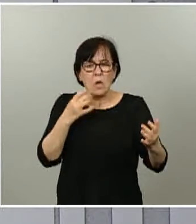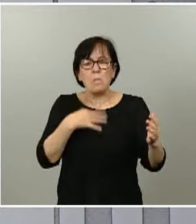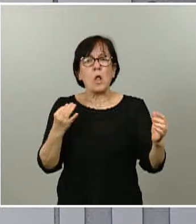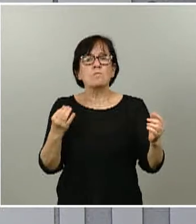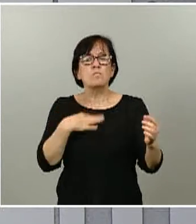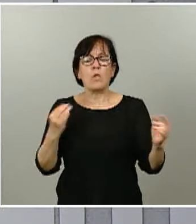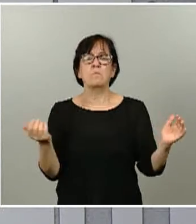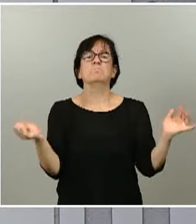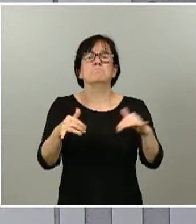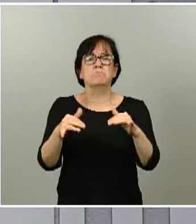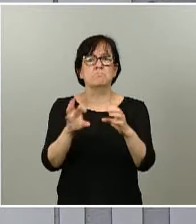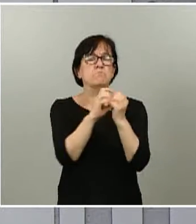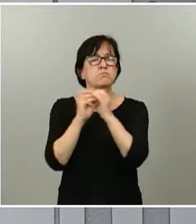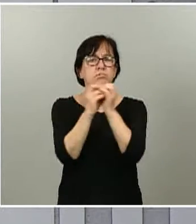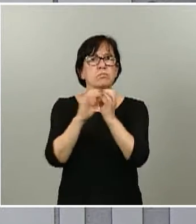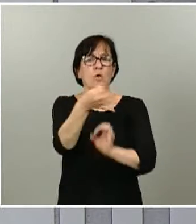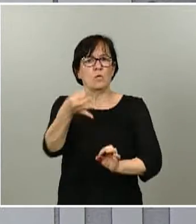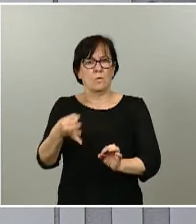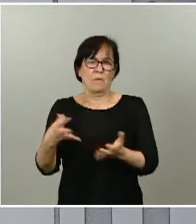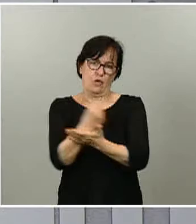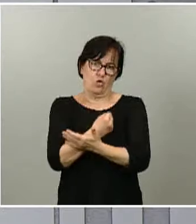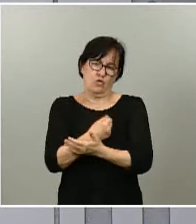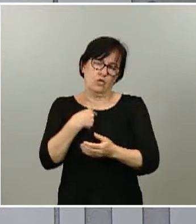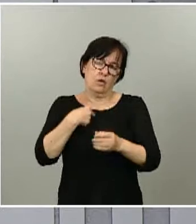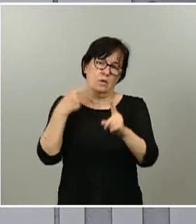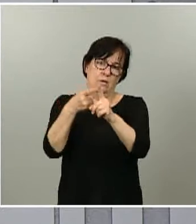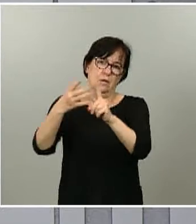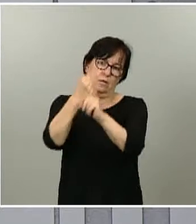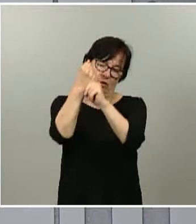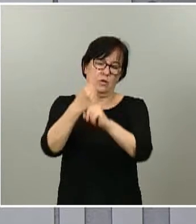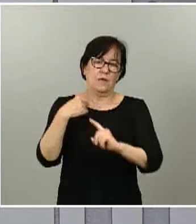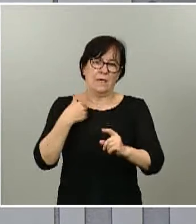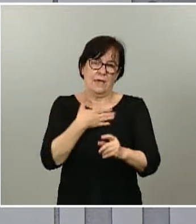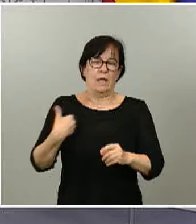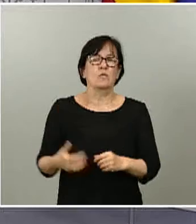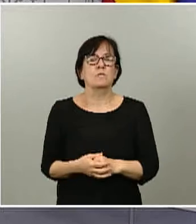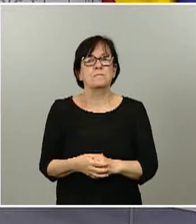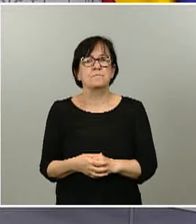más eficaces en los objetivos que perseguimos. Es el turno de The Guardian.